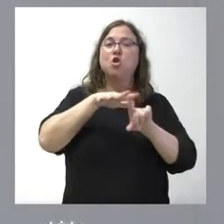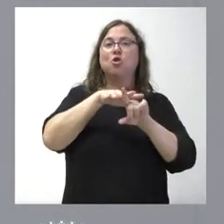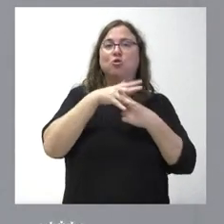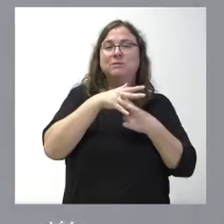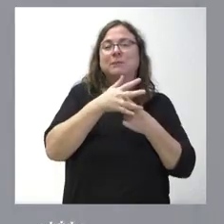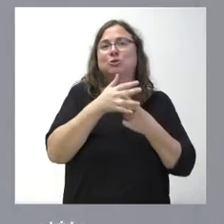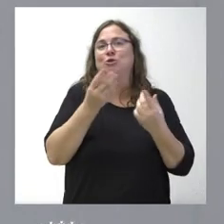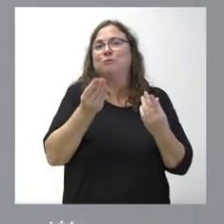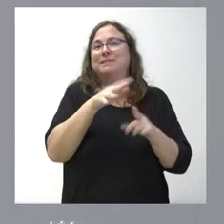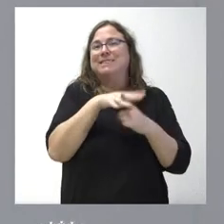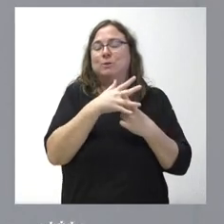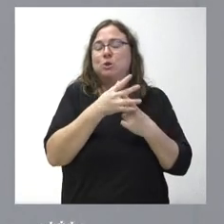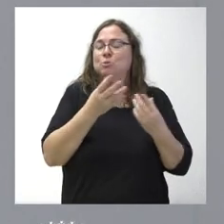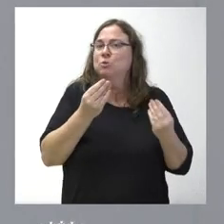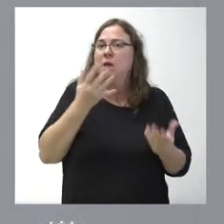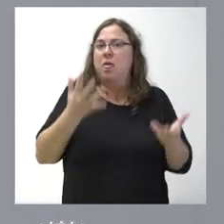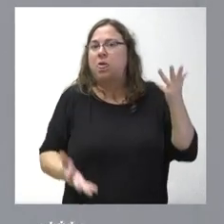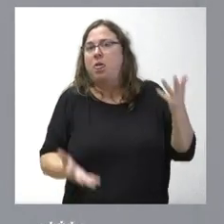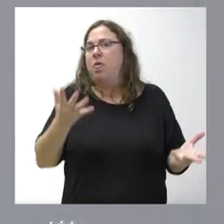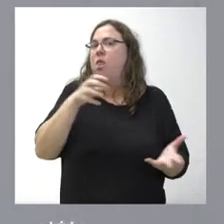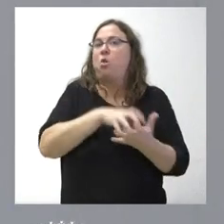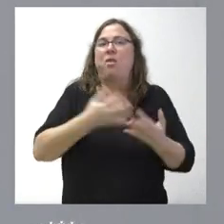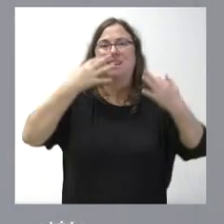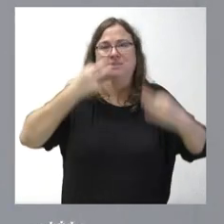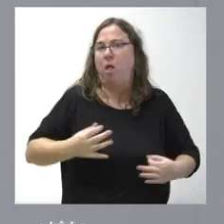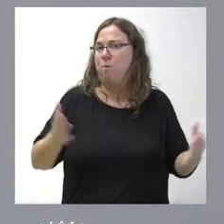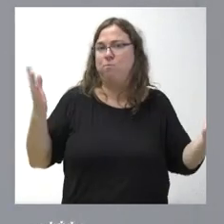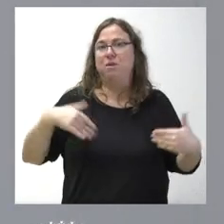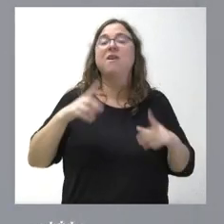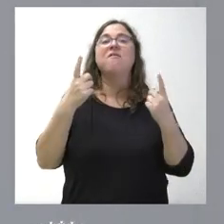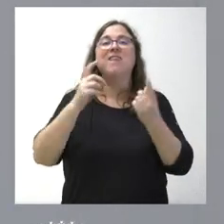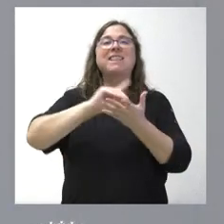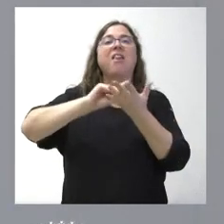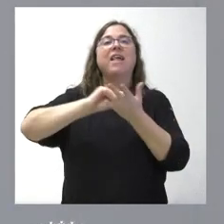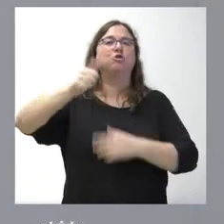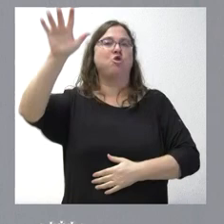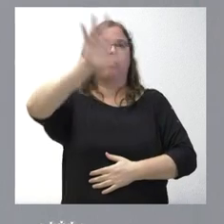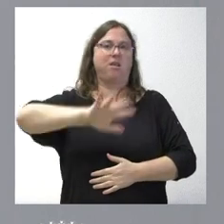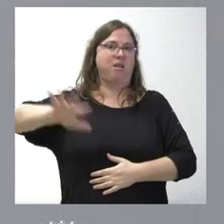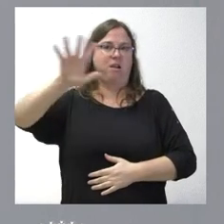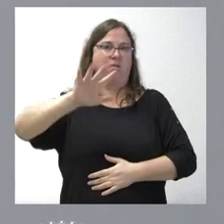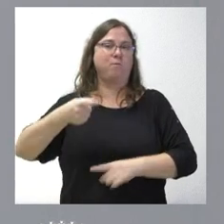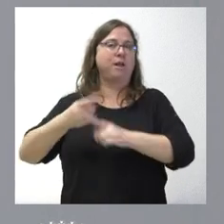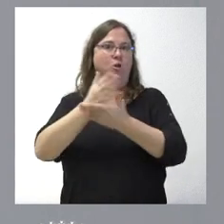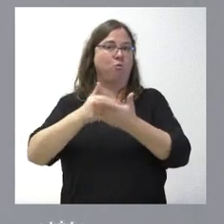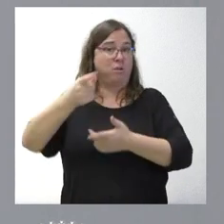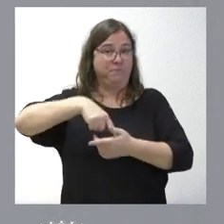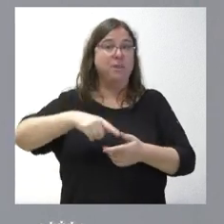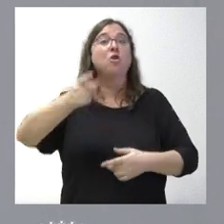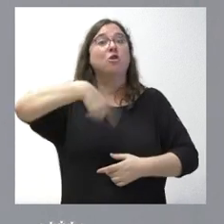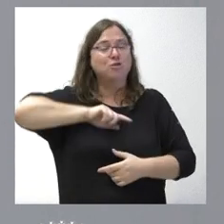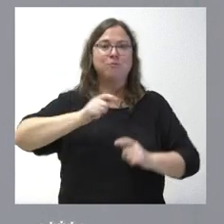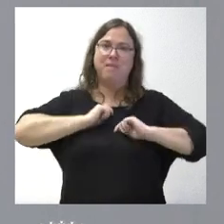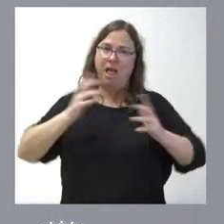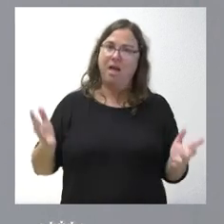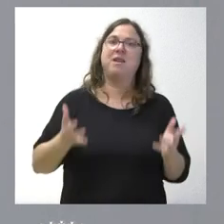contenido de mucha indefinición y de mucha inseguridad sobre datos nacionales Para aportar para el conjunto de comunidades autónomas En todo caso a nosotros nos anima